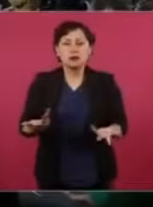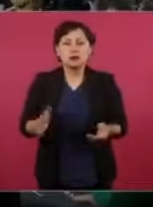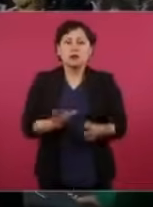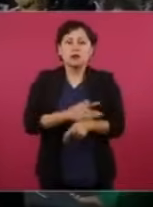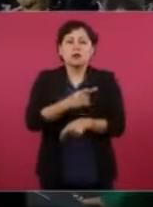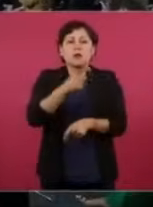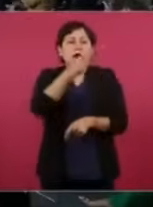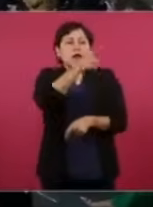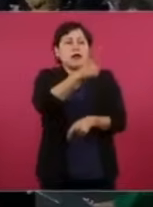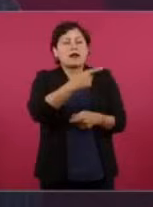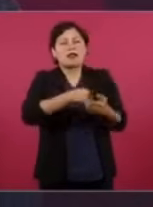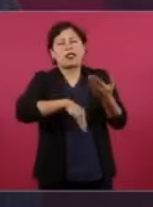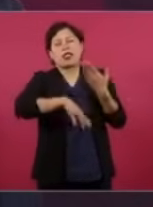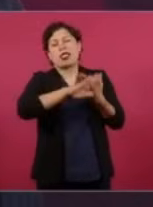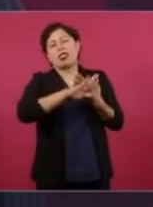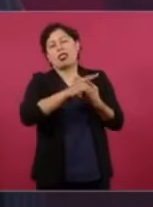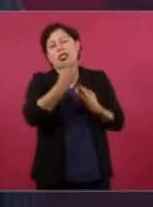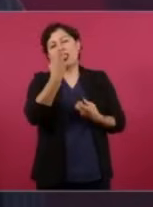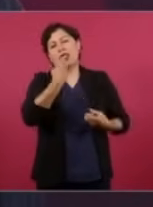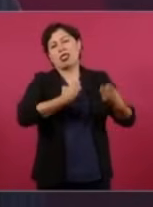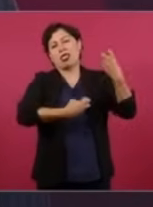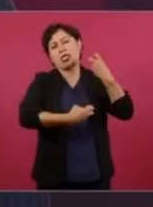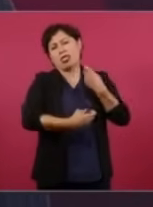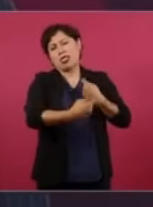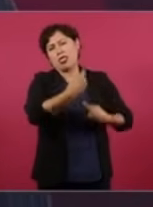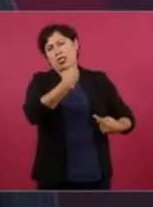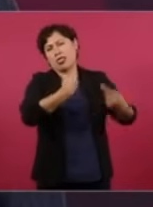o de mentadas, o de insultos.